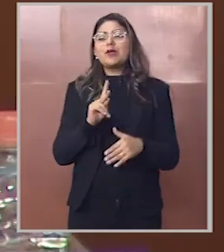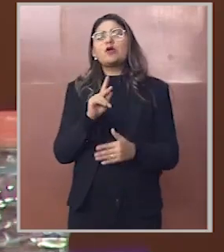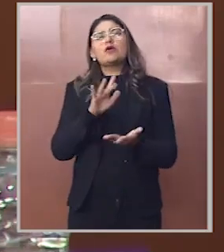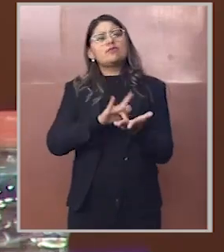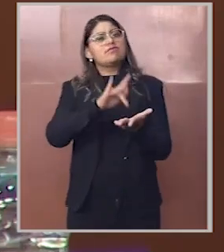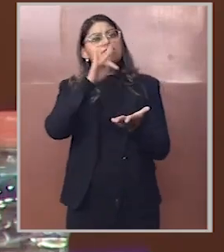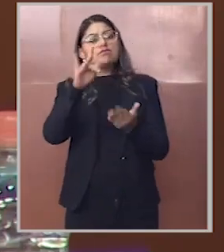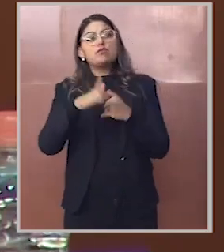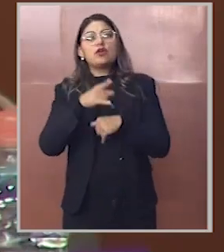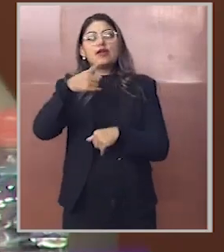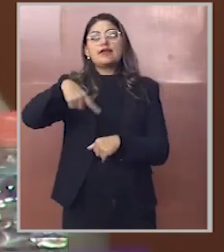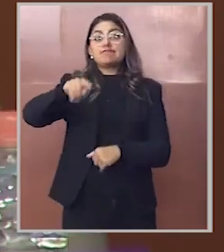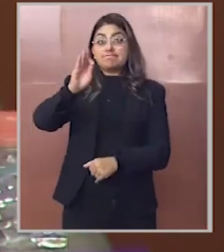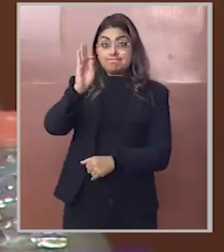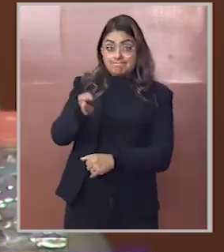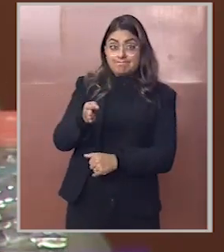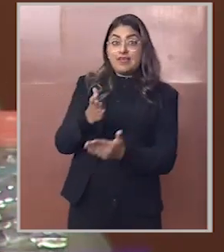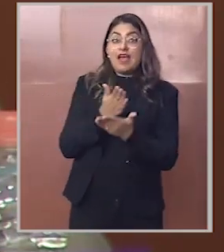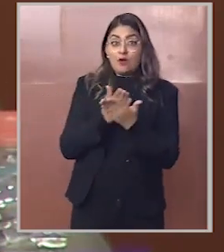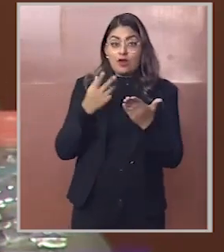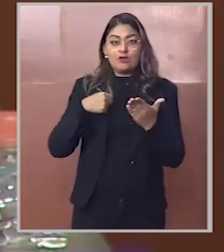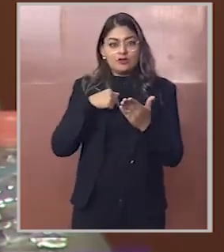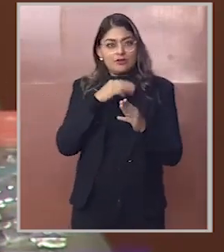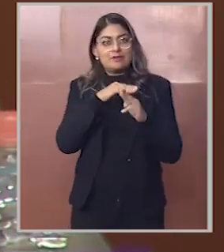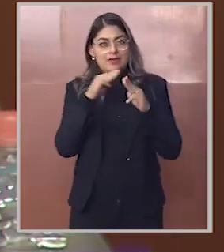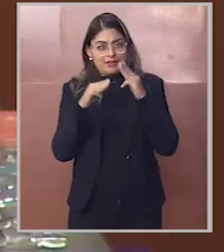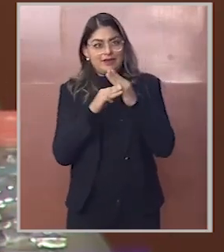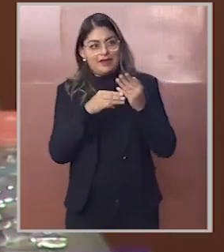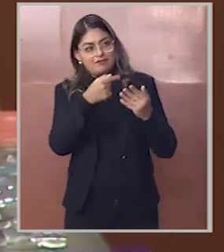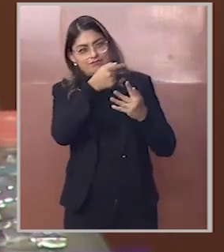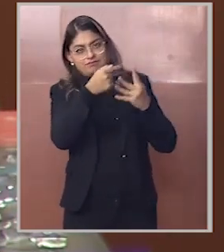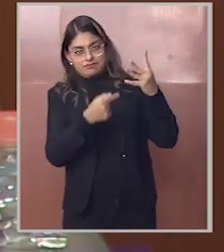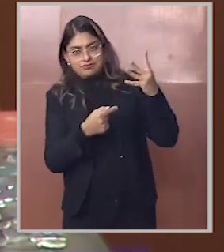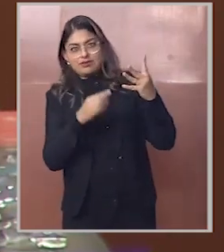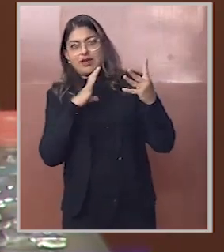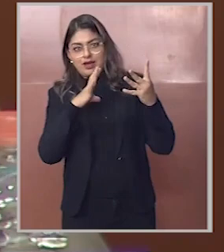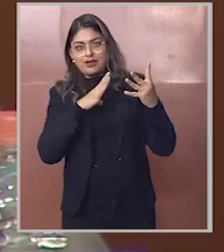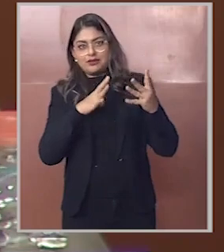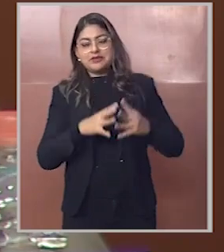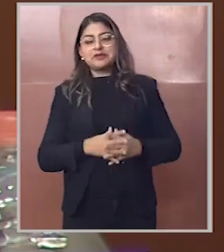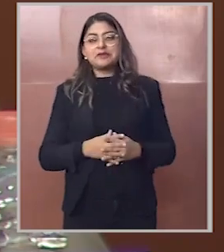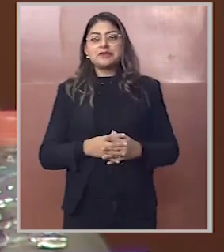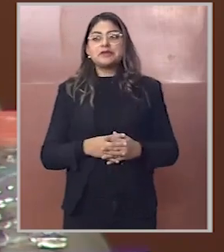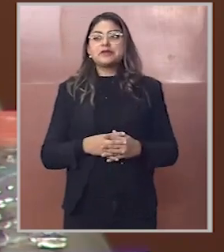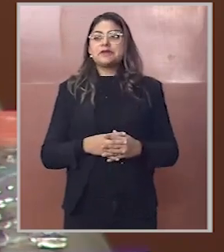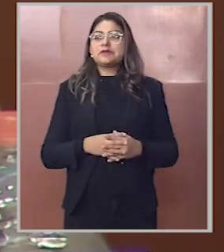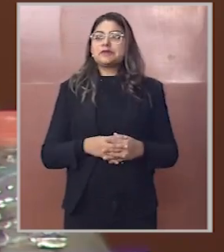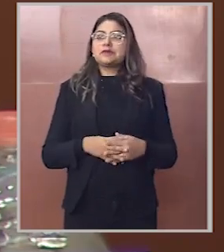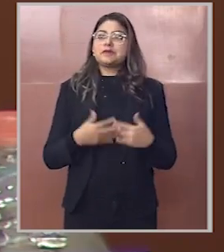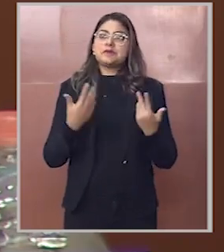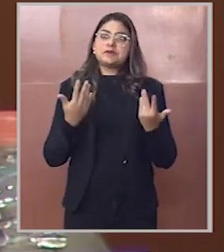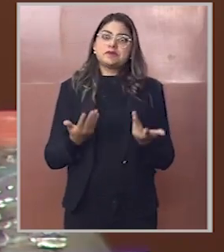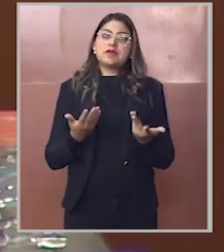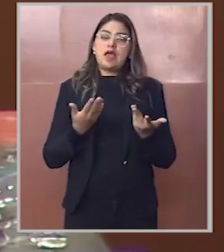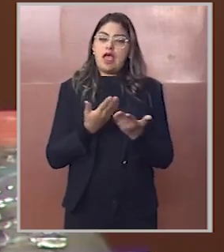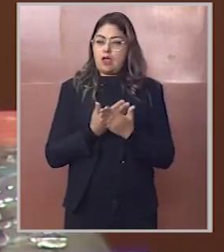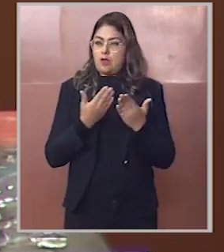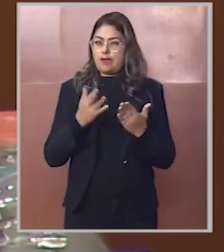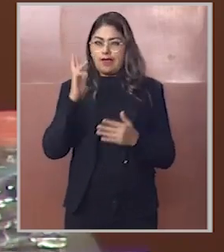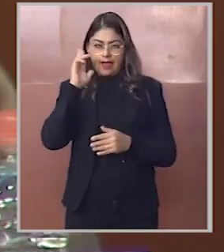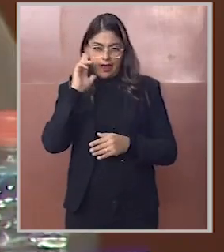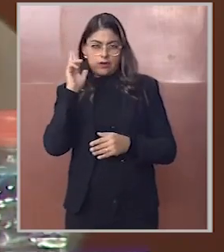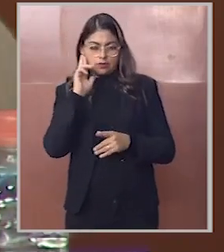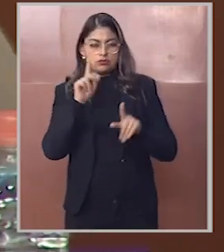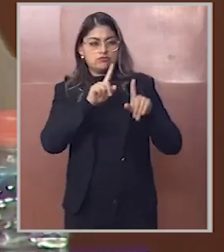este material y Bueno antes de pasar a escuchar los audios Ver los videos que tenemos